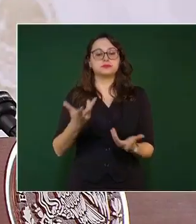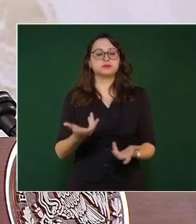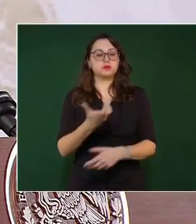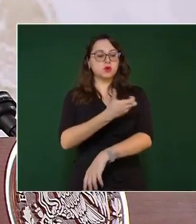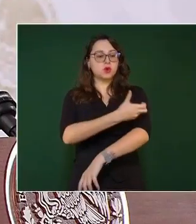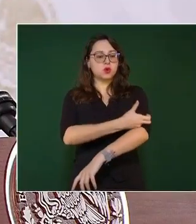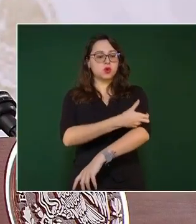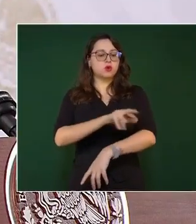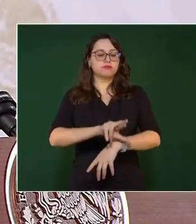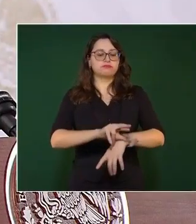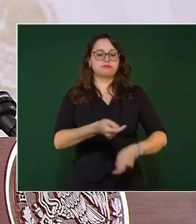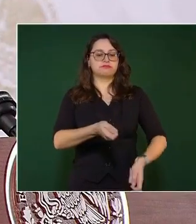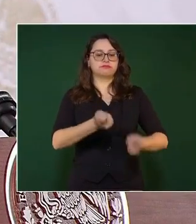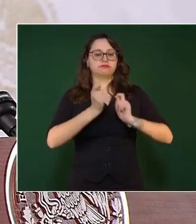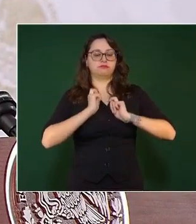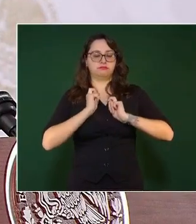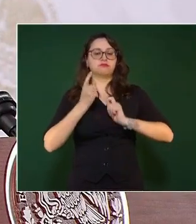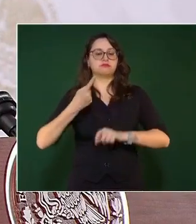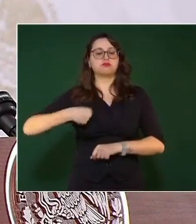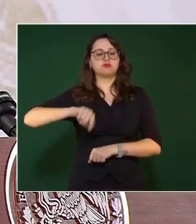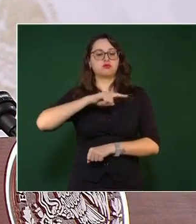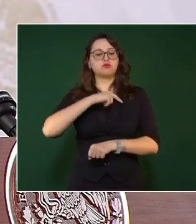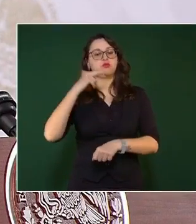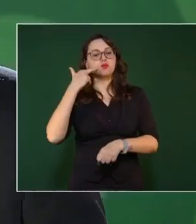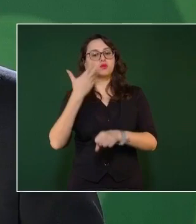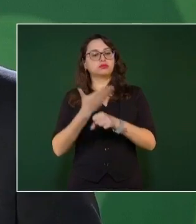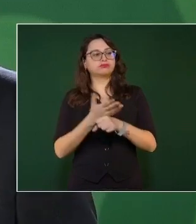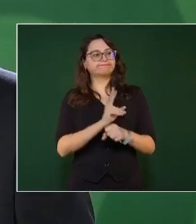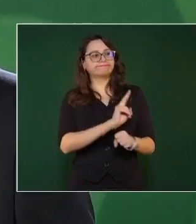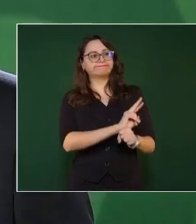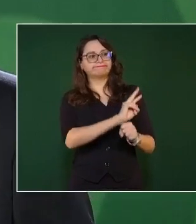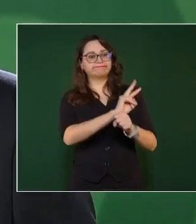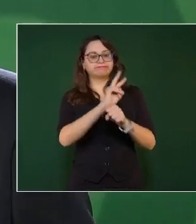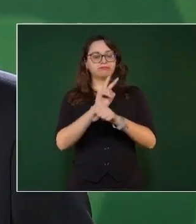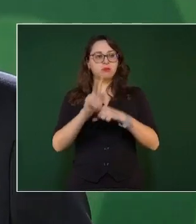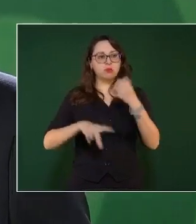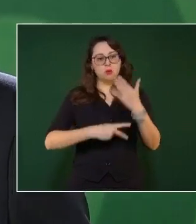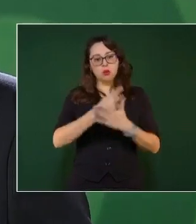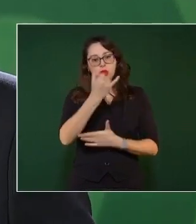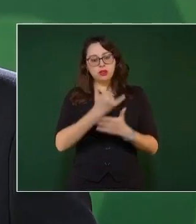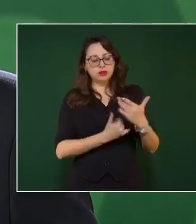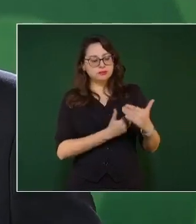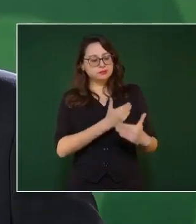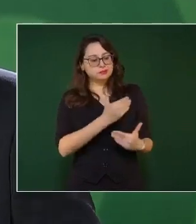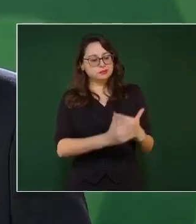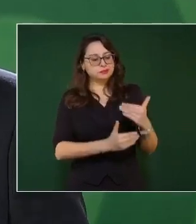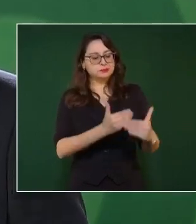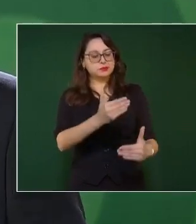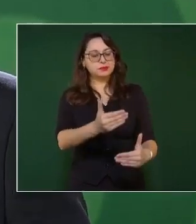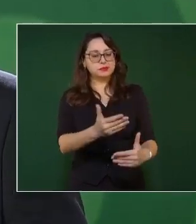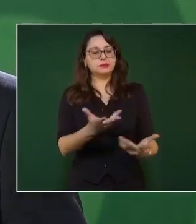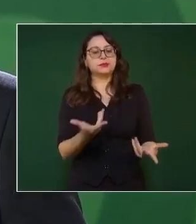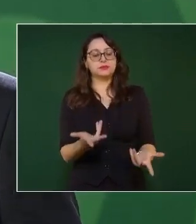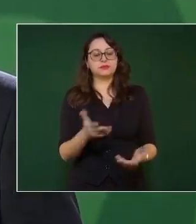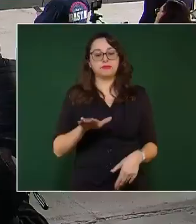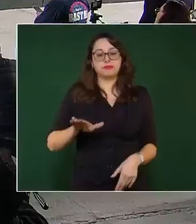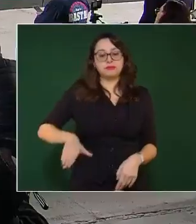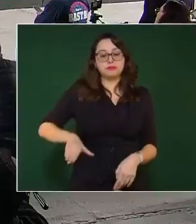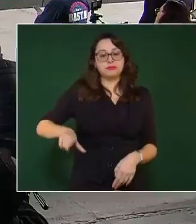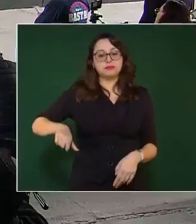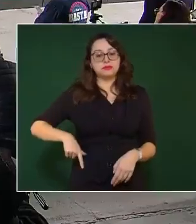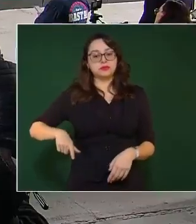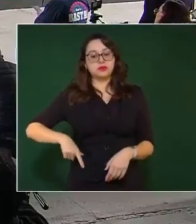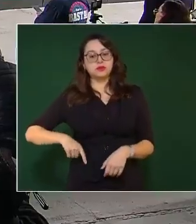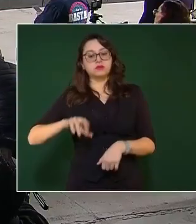coordinar estas actividades de revisión técnica de los proyectos. Lo mencionó el gobernador, es un